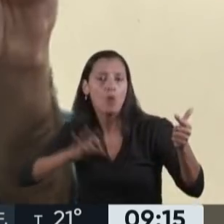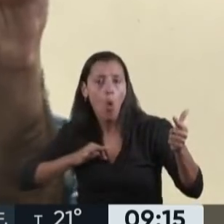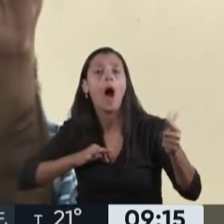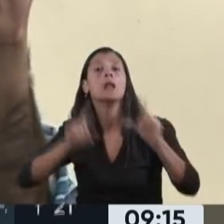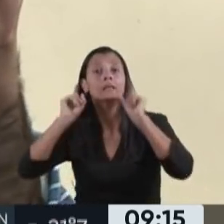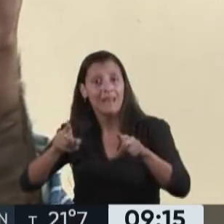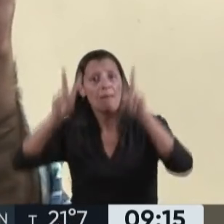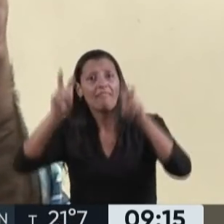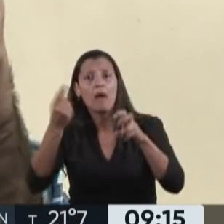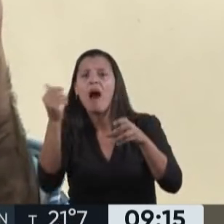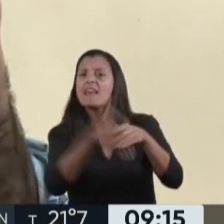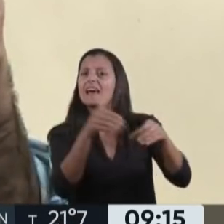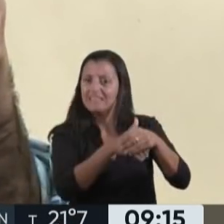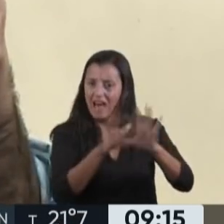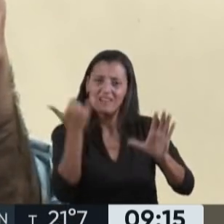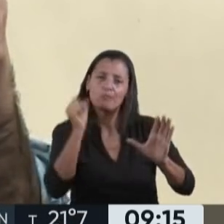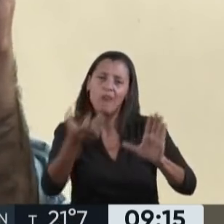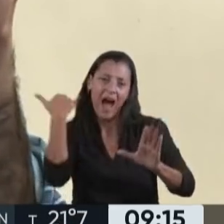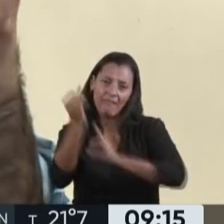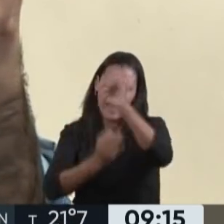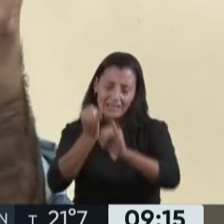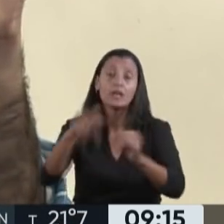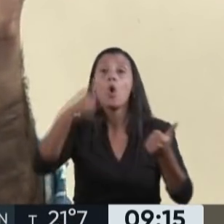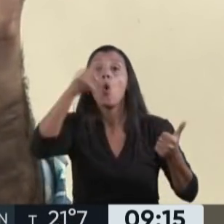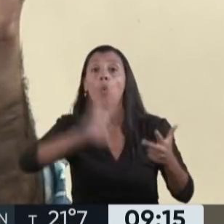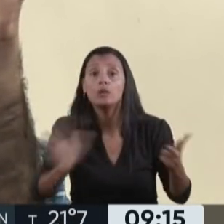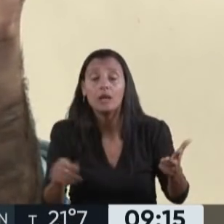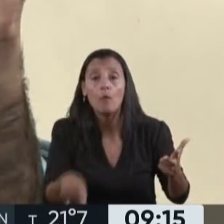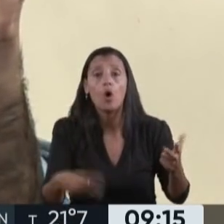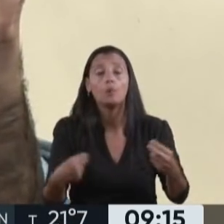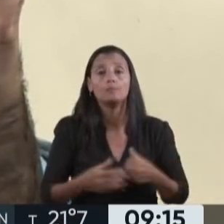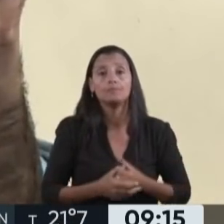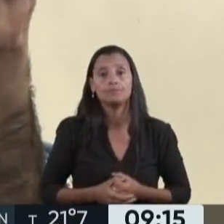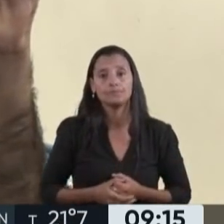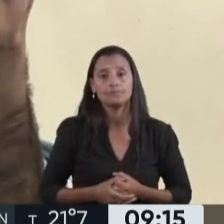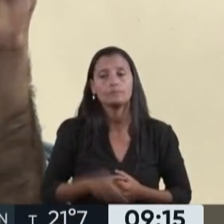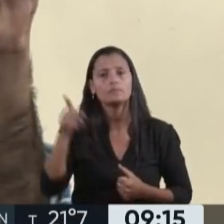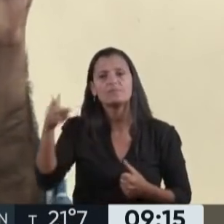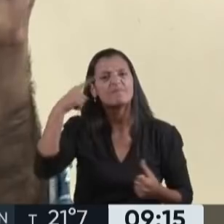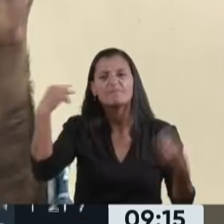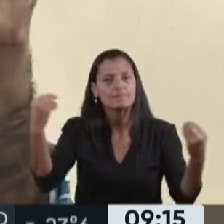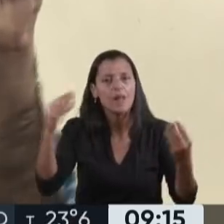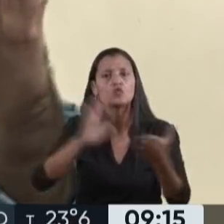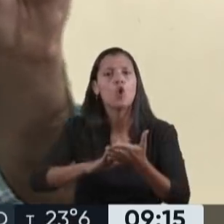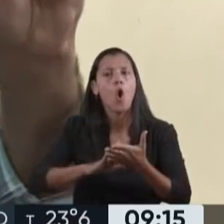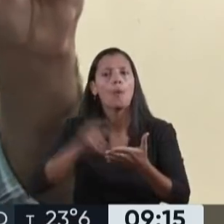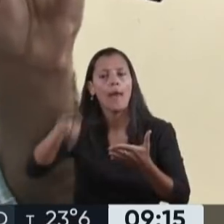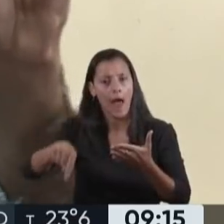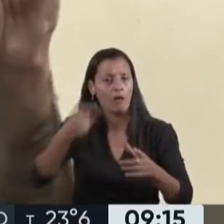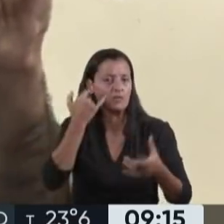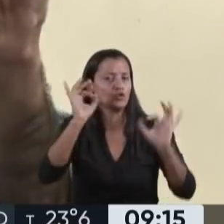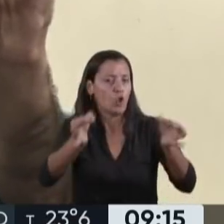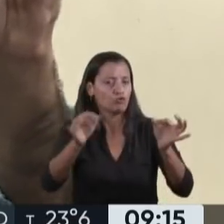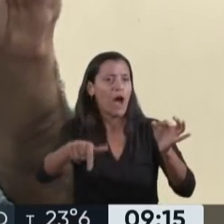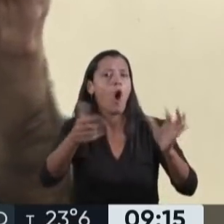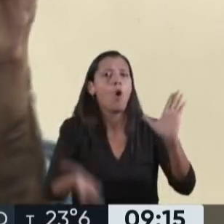pero ahora con esta situación actual de coyuntura. Y por último, ¿qué postura tiene el gobierno con respecto a la suba, que ya sé que se lo toma